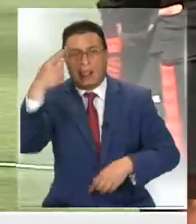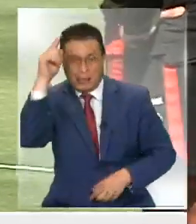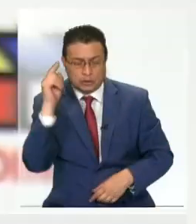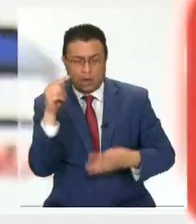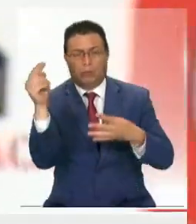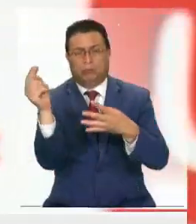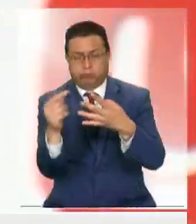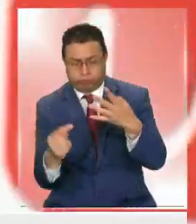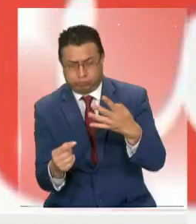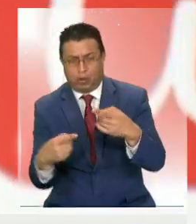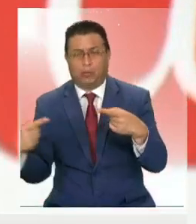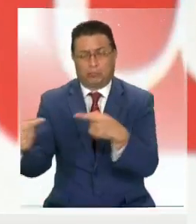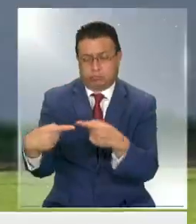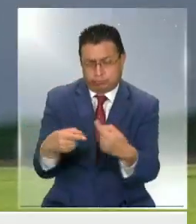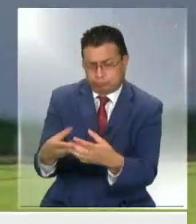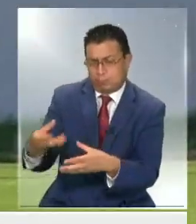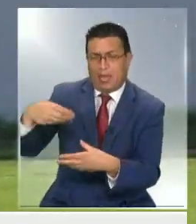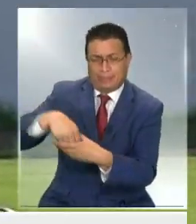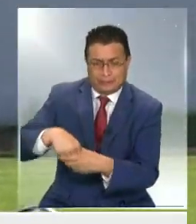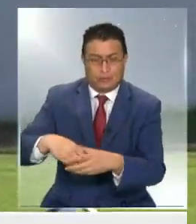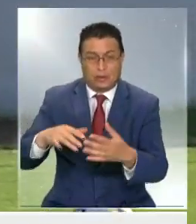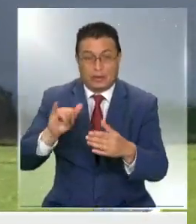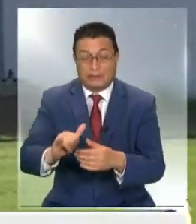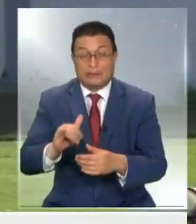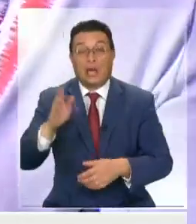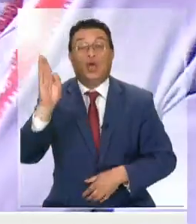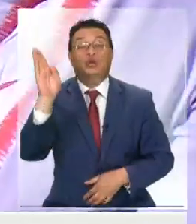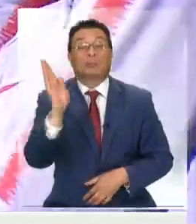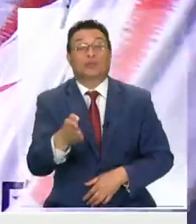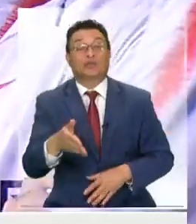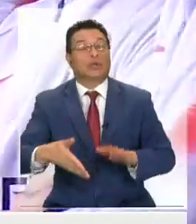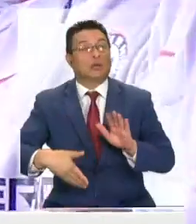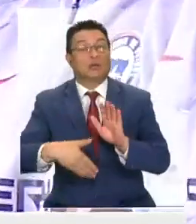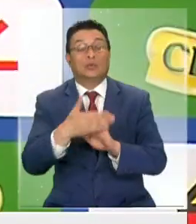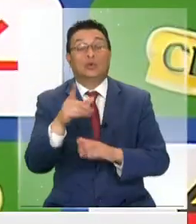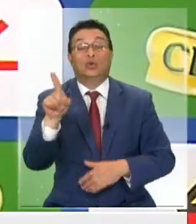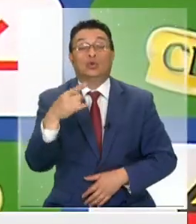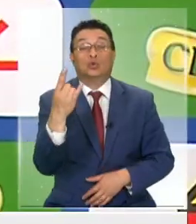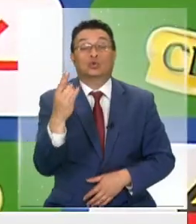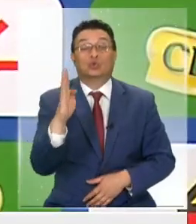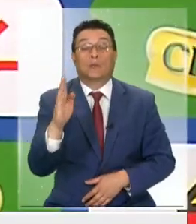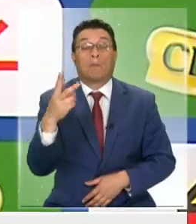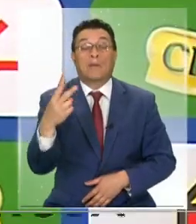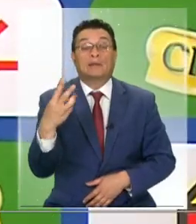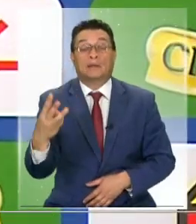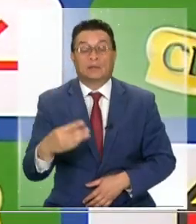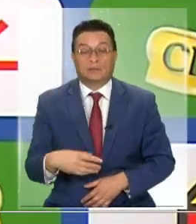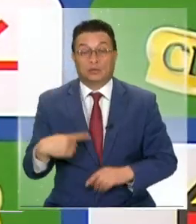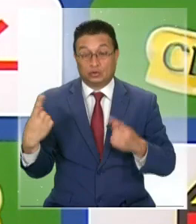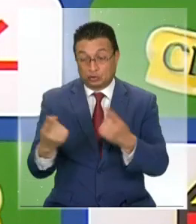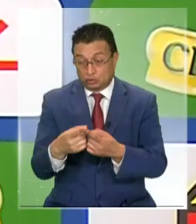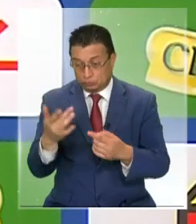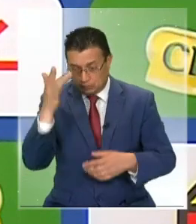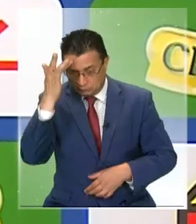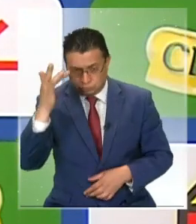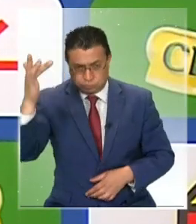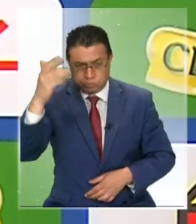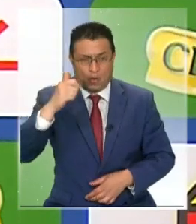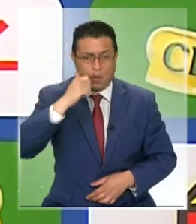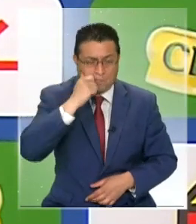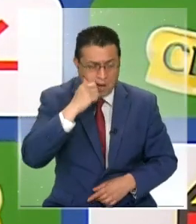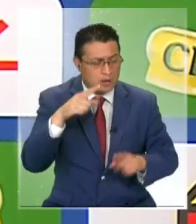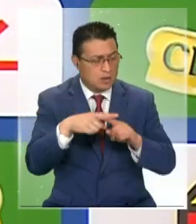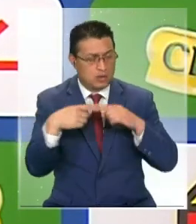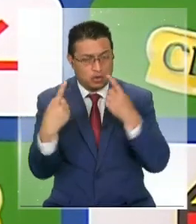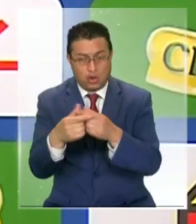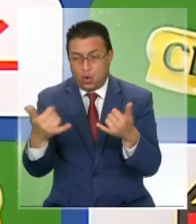lesiones, conflictos internos y la suspensión del viaje de la Sub-23. Sí, la materia prima, si el talento humano, el recurso